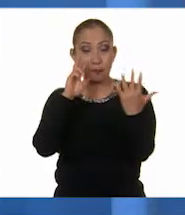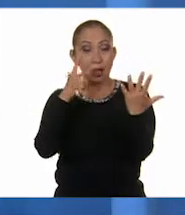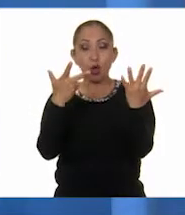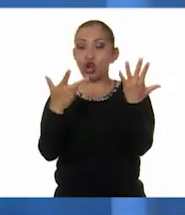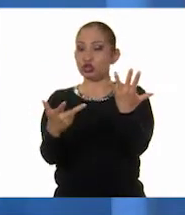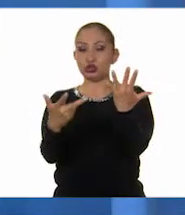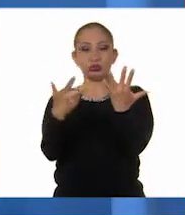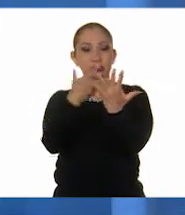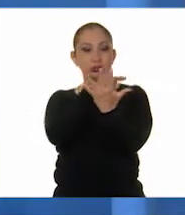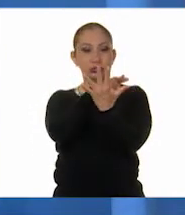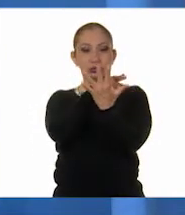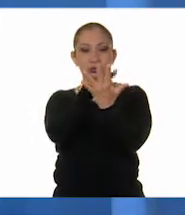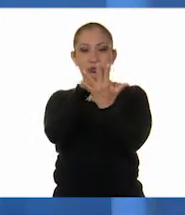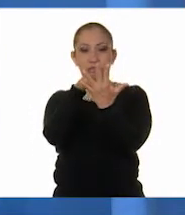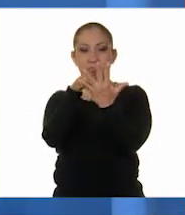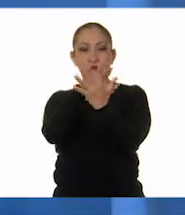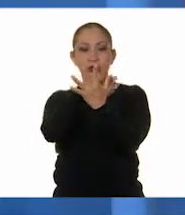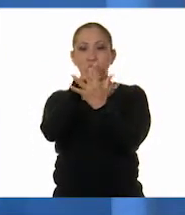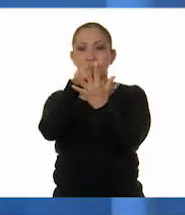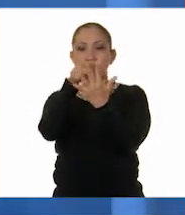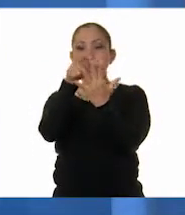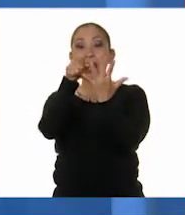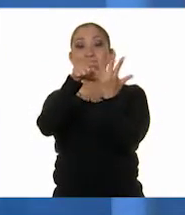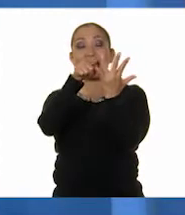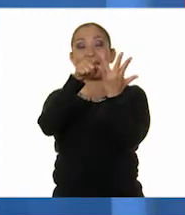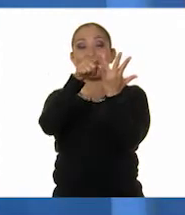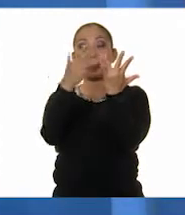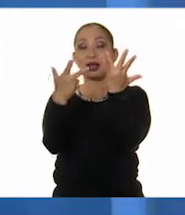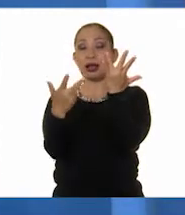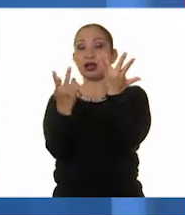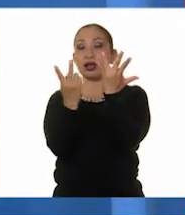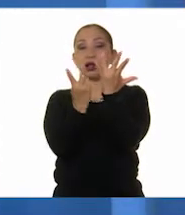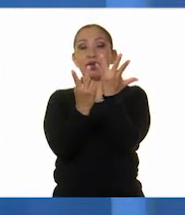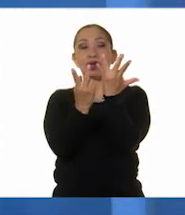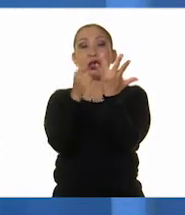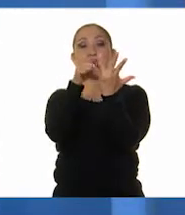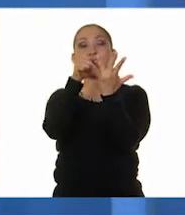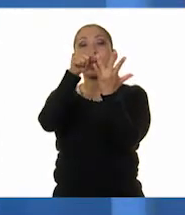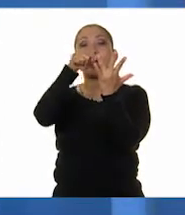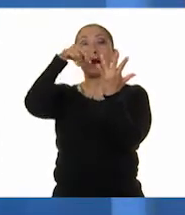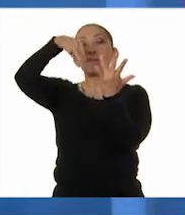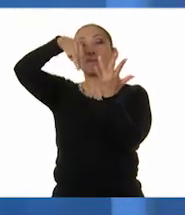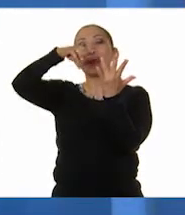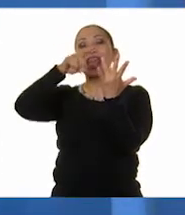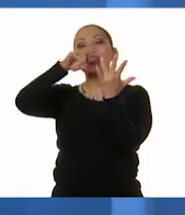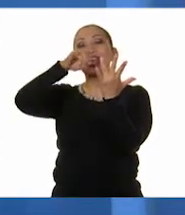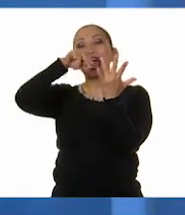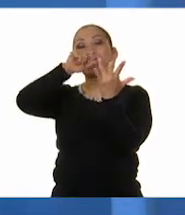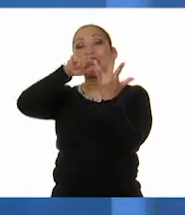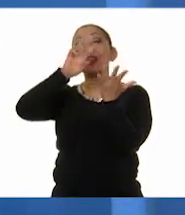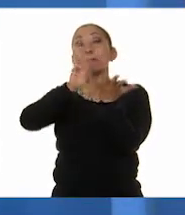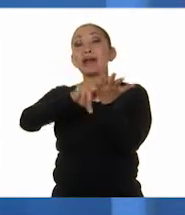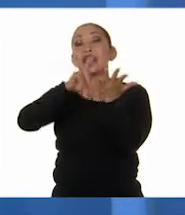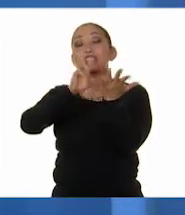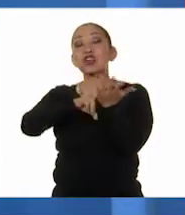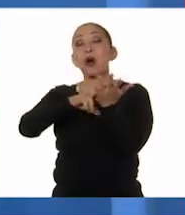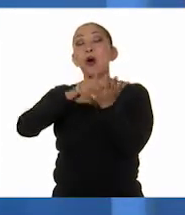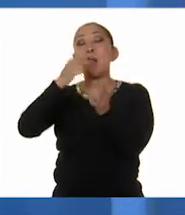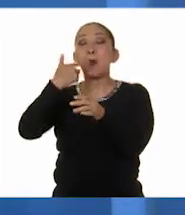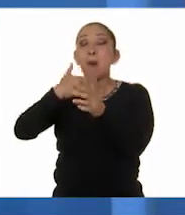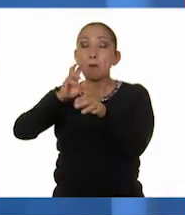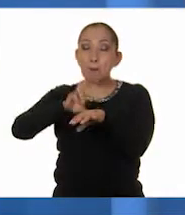la cuarta posición de los datos ordenados y ese es el valor de la mediana de los precios máximos de cubrebocas